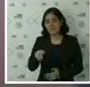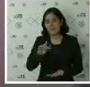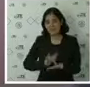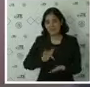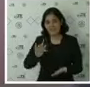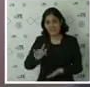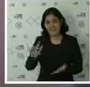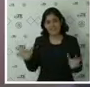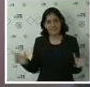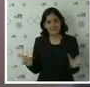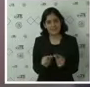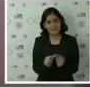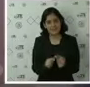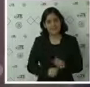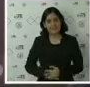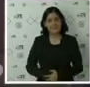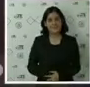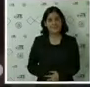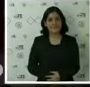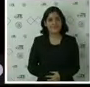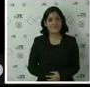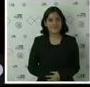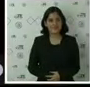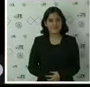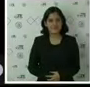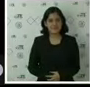mi parte. Muchas gracias.